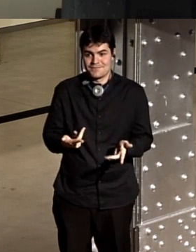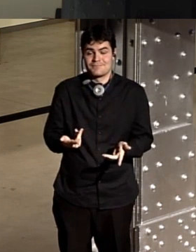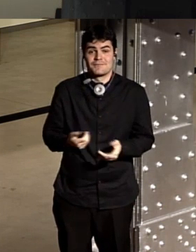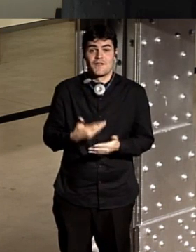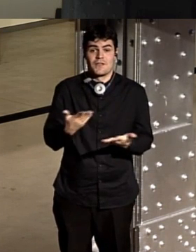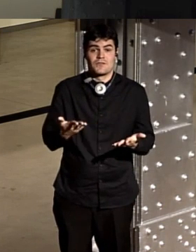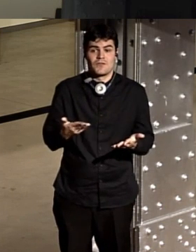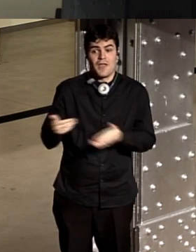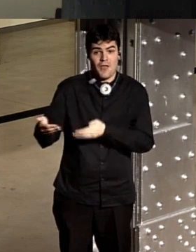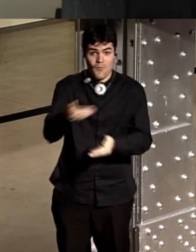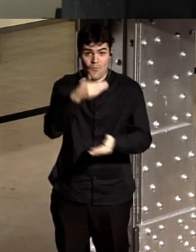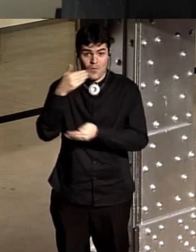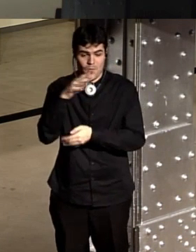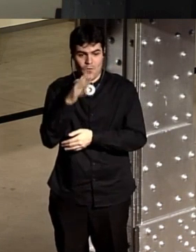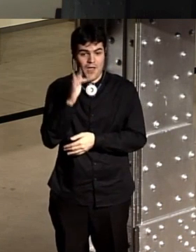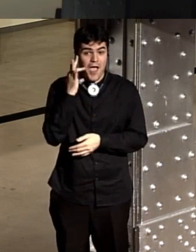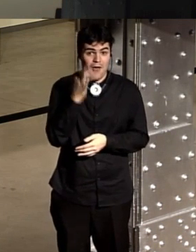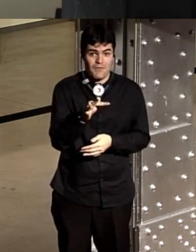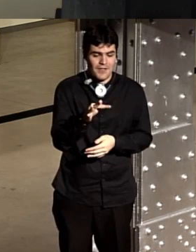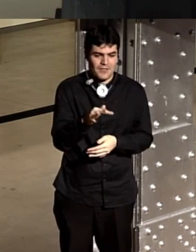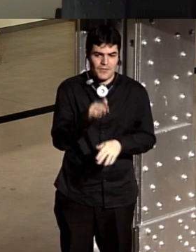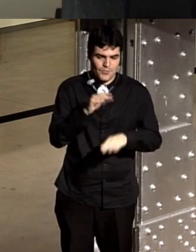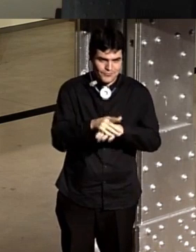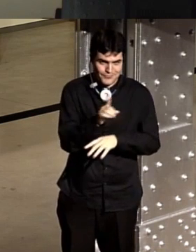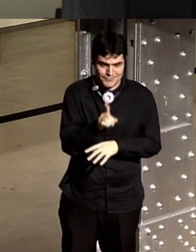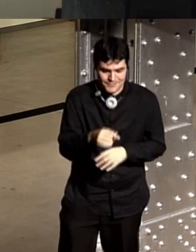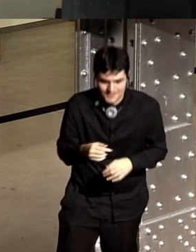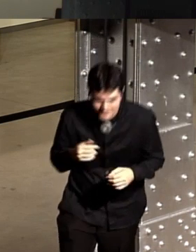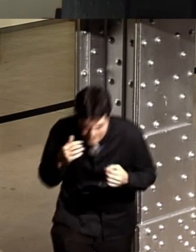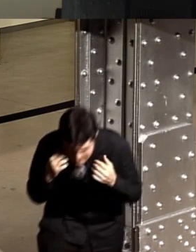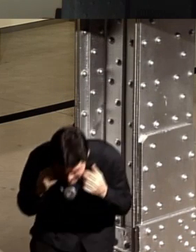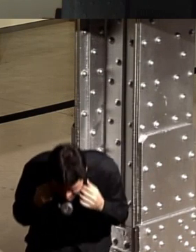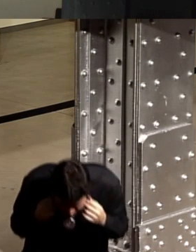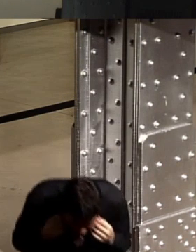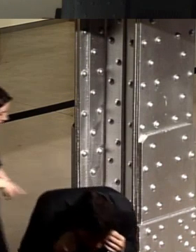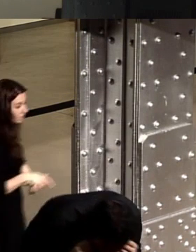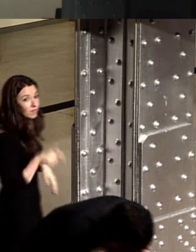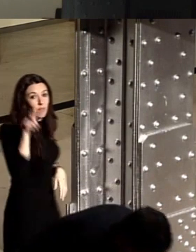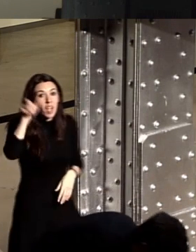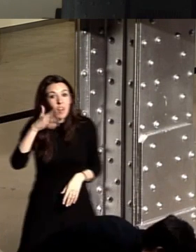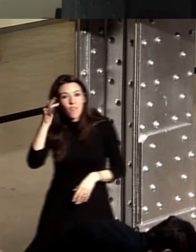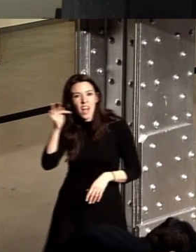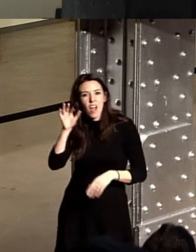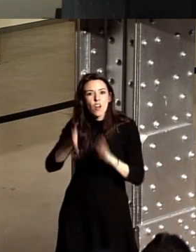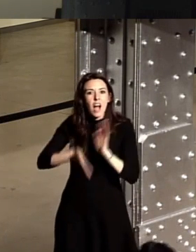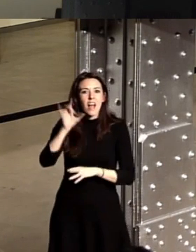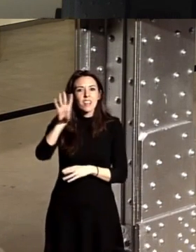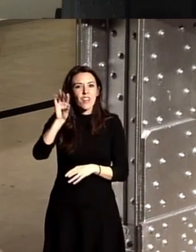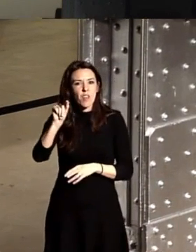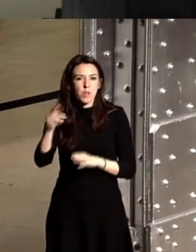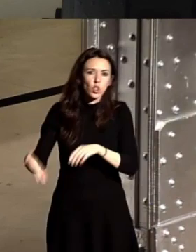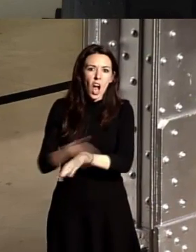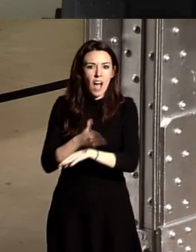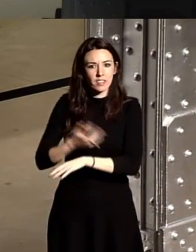le secuestraron porque no hicieron caso a los franceses. Pero sabes que él se fue como no sé, 15 minutos antes de nosotros y